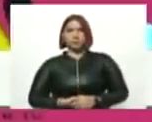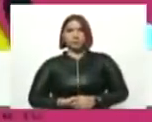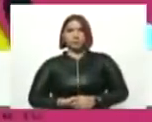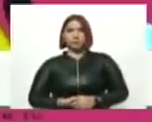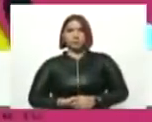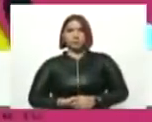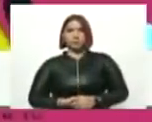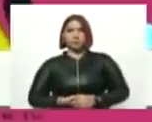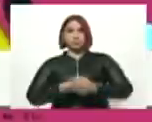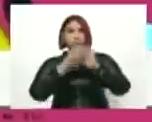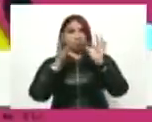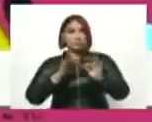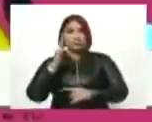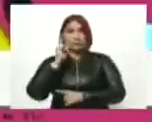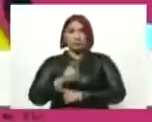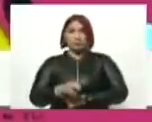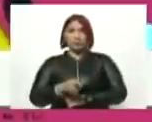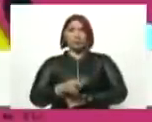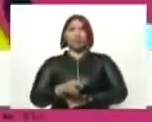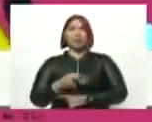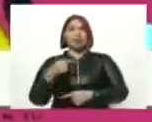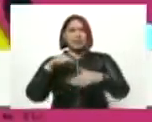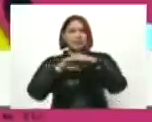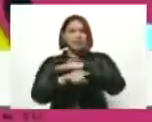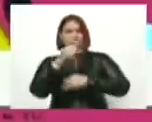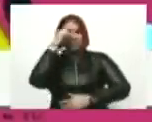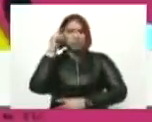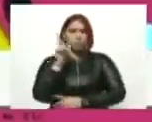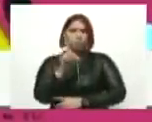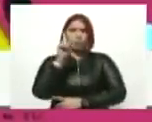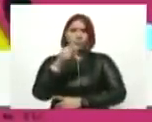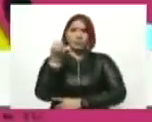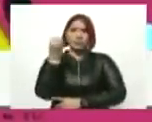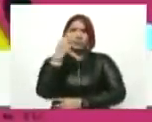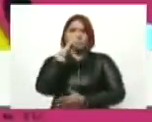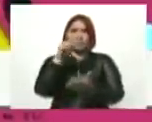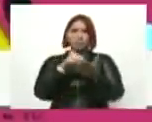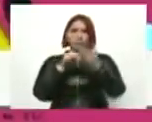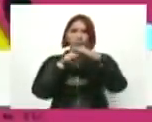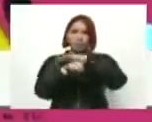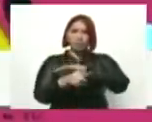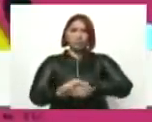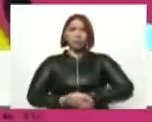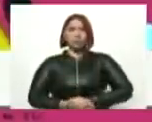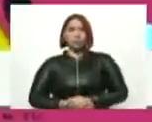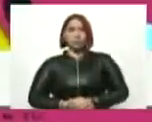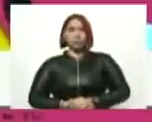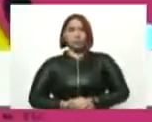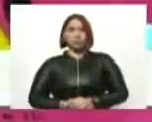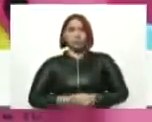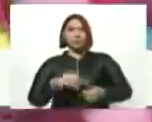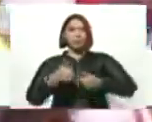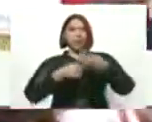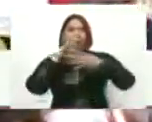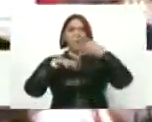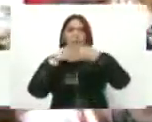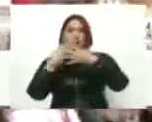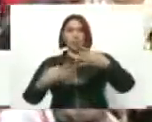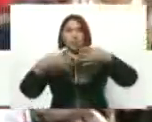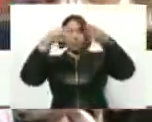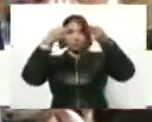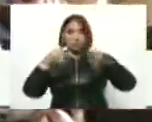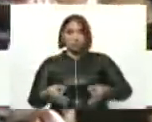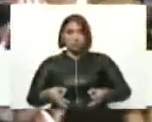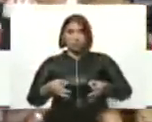su figura, debe tenerla en el partido, debe tenerla en la Asamblea Nacional. ¿Cuál es la agenda concreta de acciones